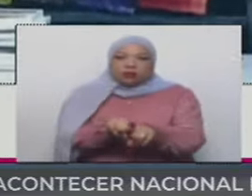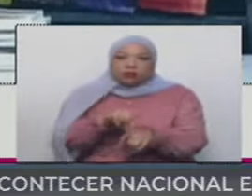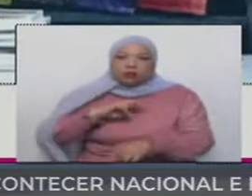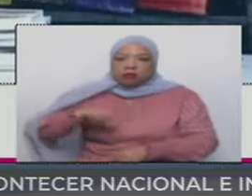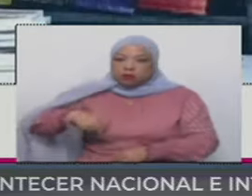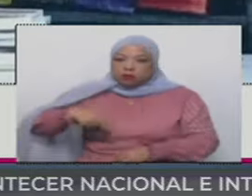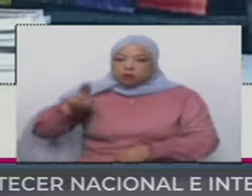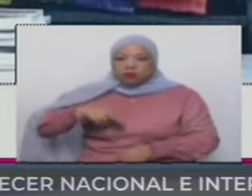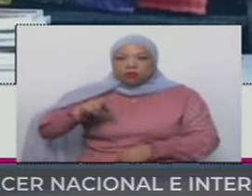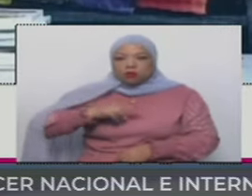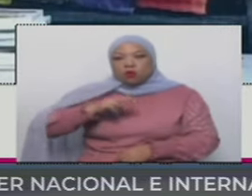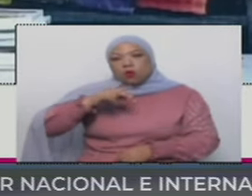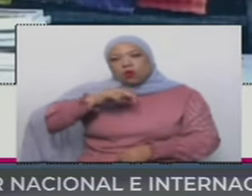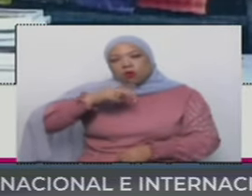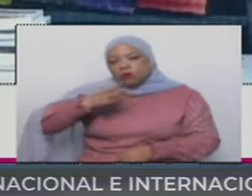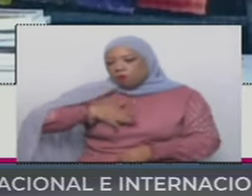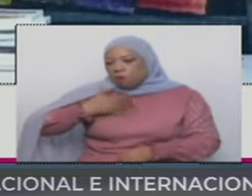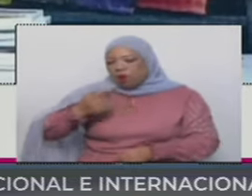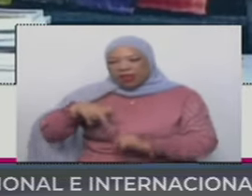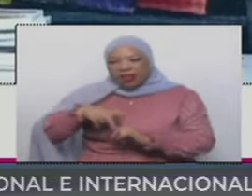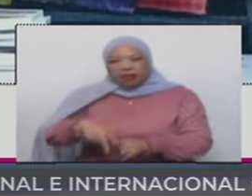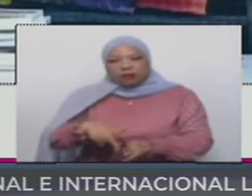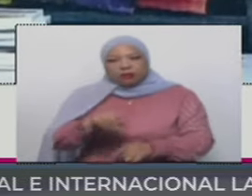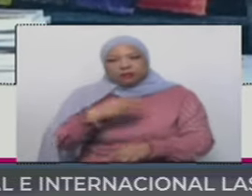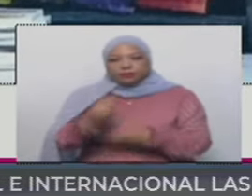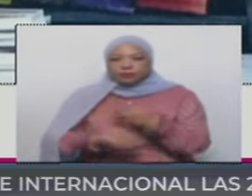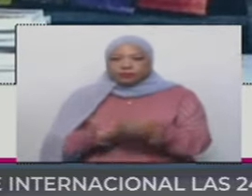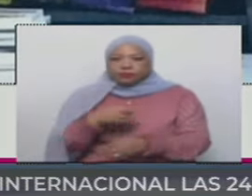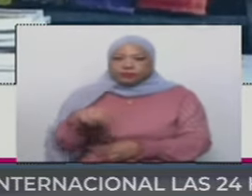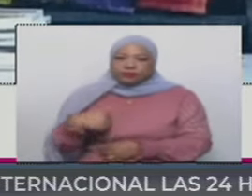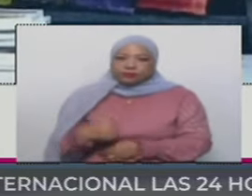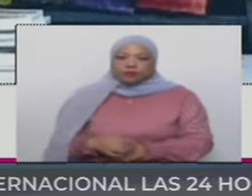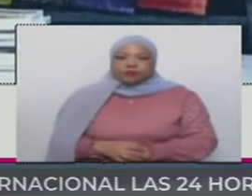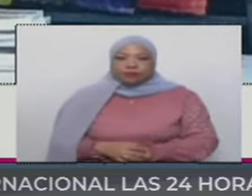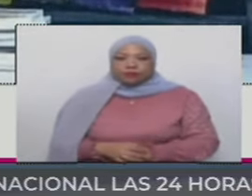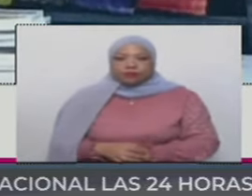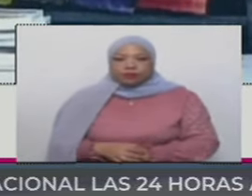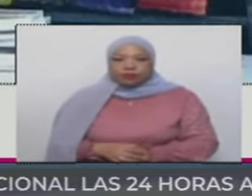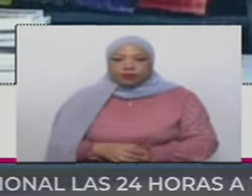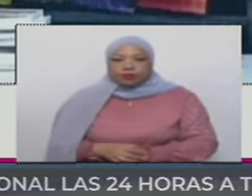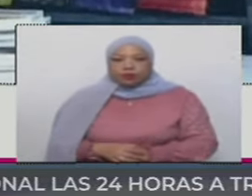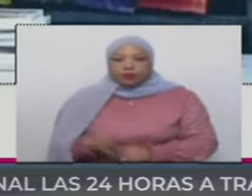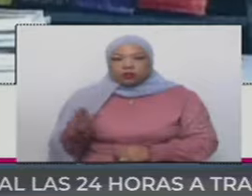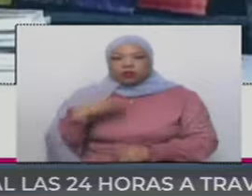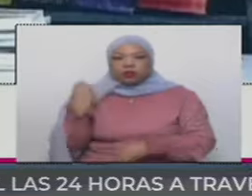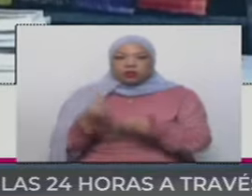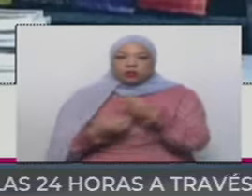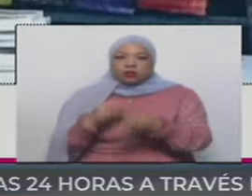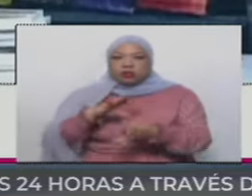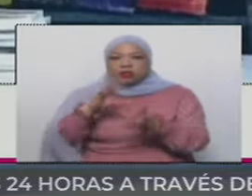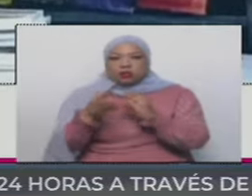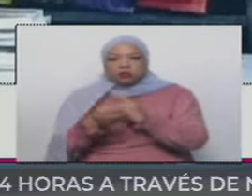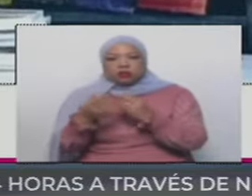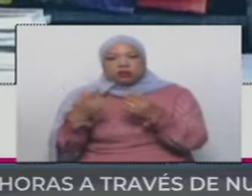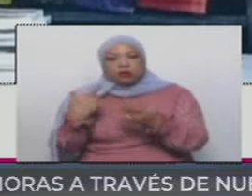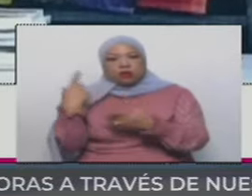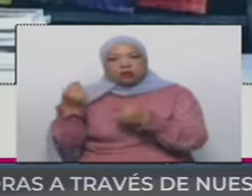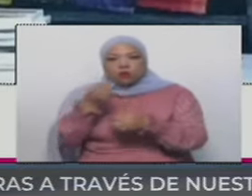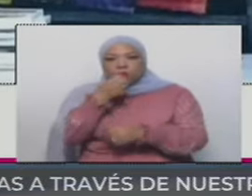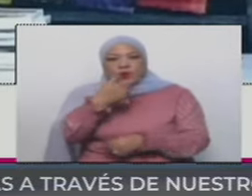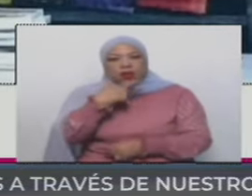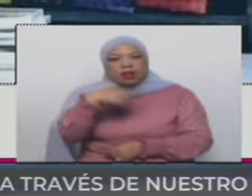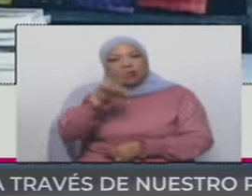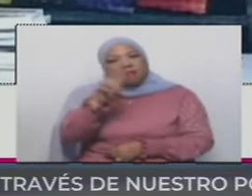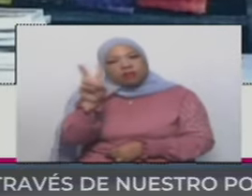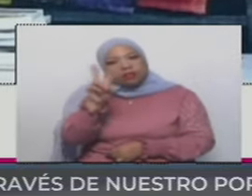Nunca podrán con nosotros, nunca han podido con nosotros, porque no han podido cambiar el alma buena de